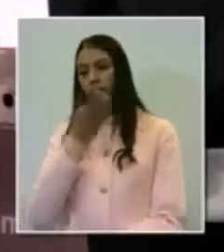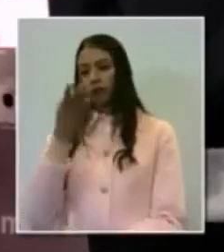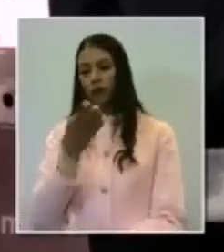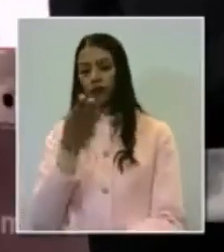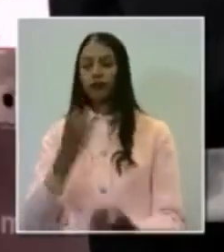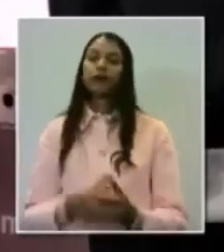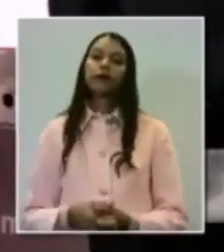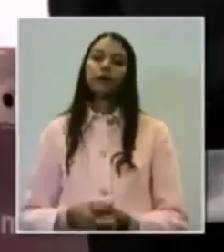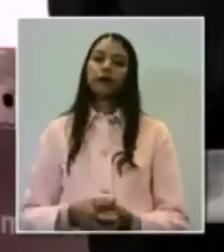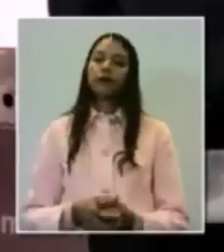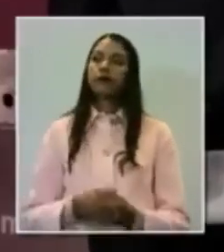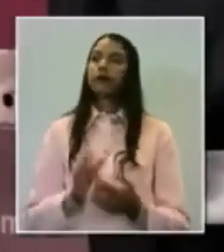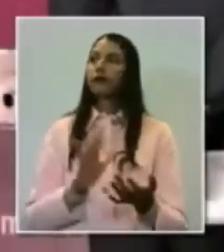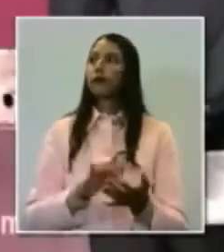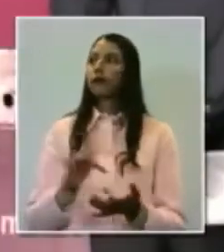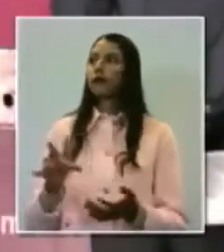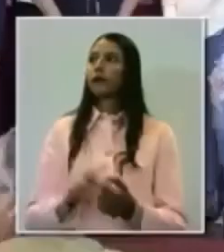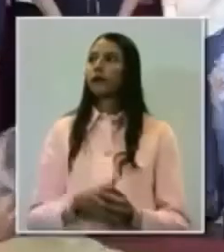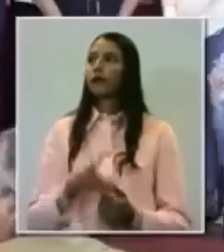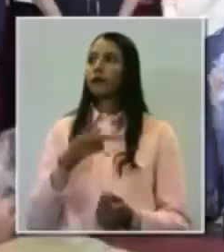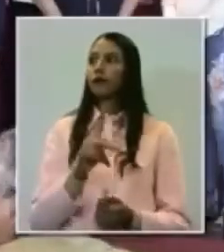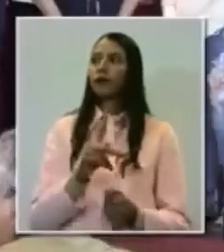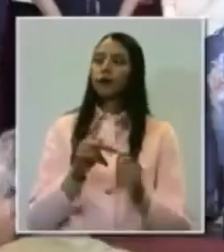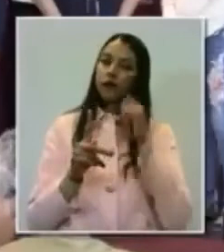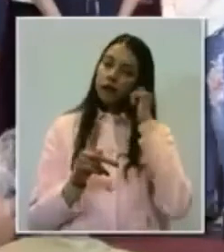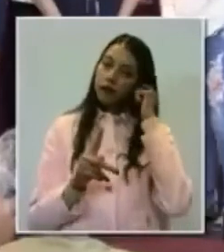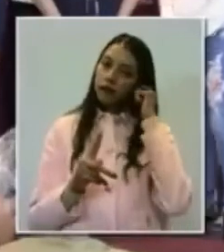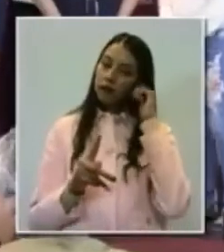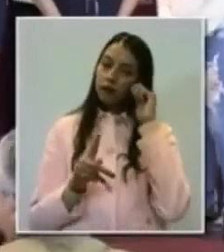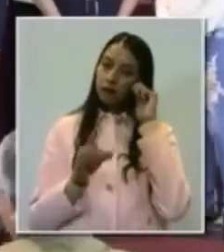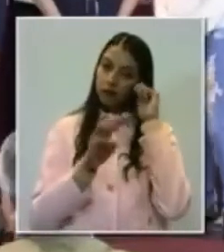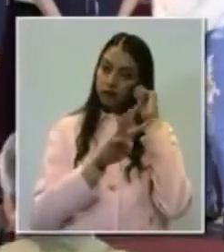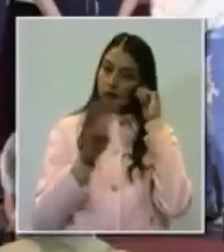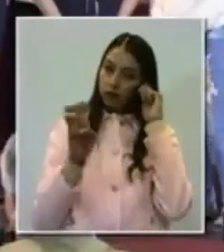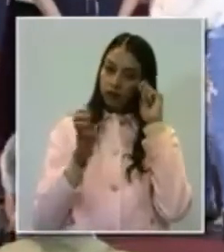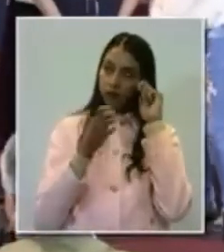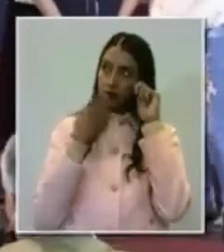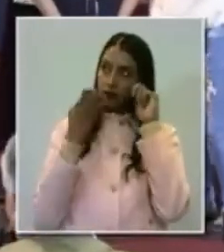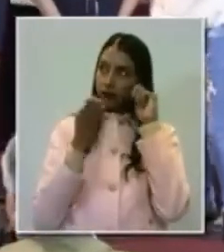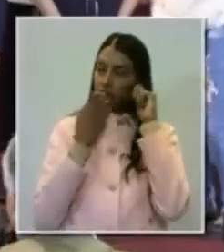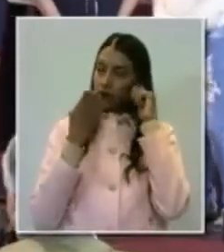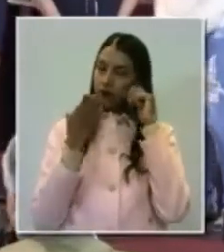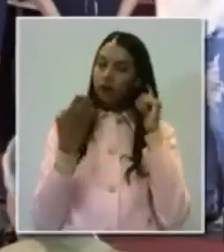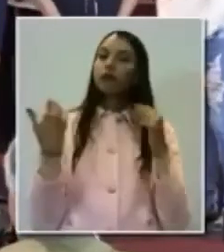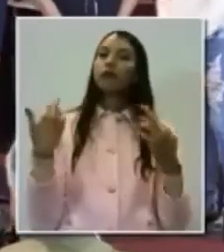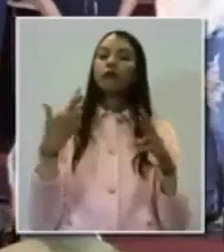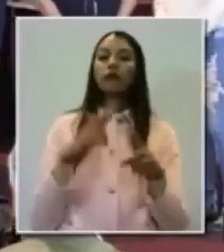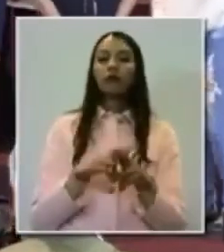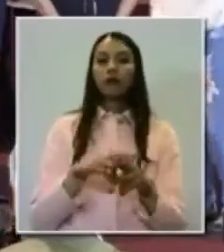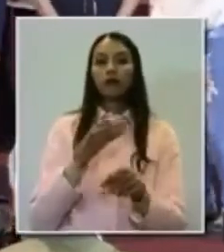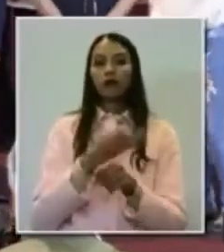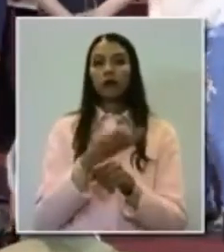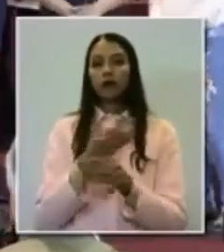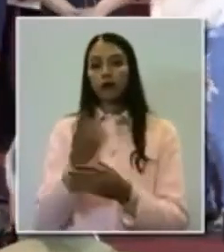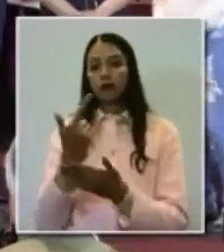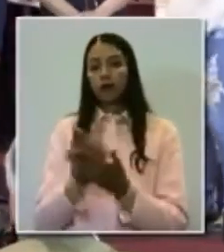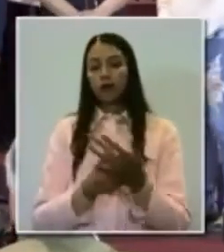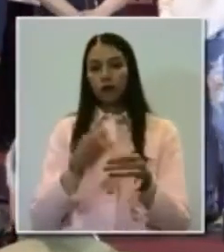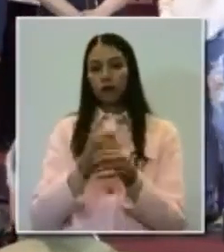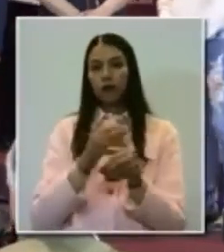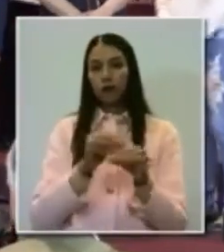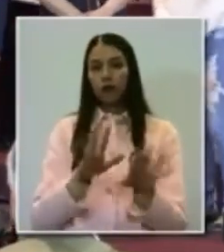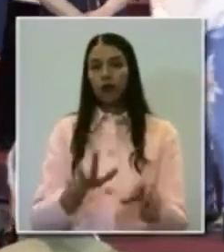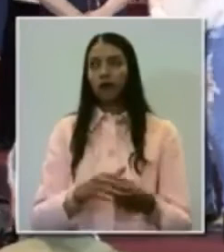las escuelas. ¿Pero son 300 maestros también? 300 escuelas. Estamos recopilando esa